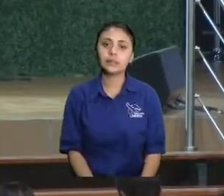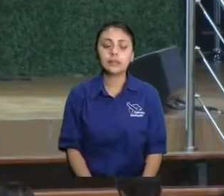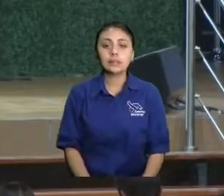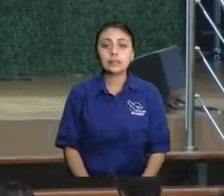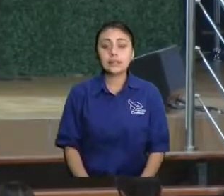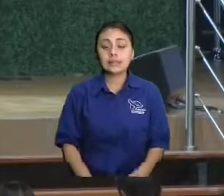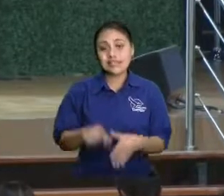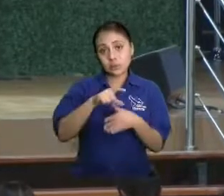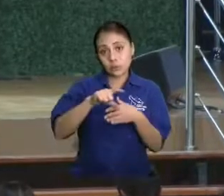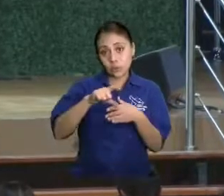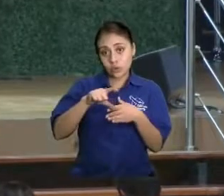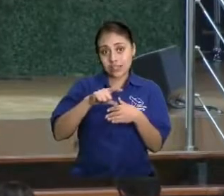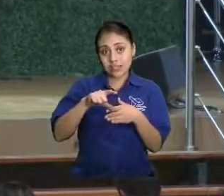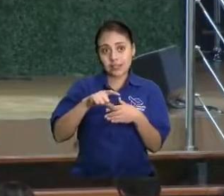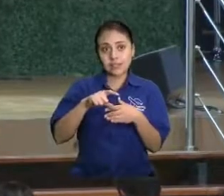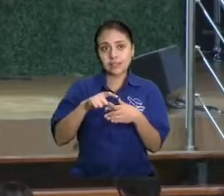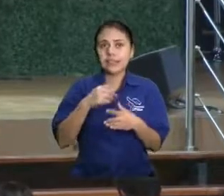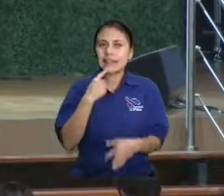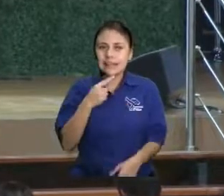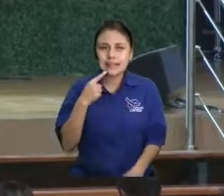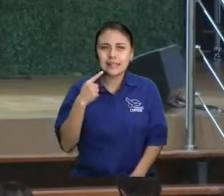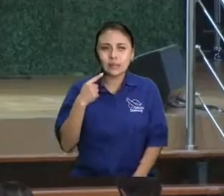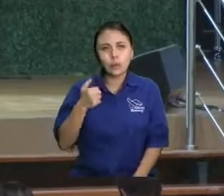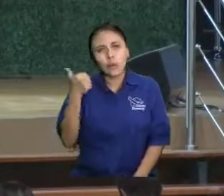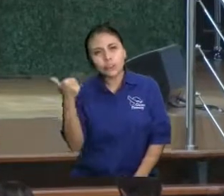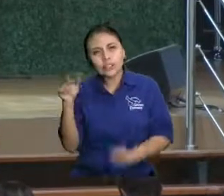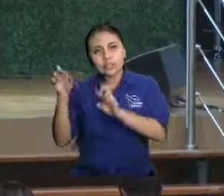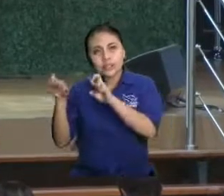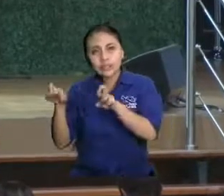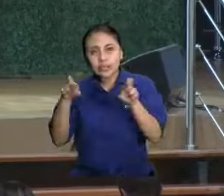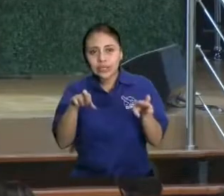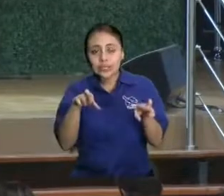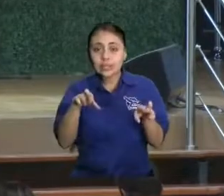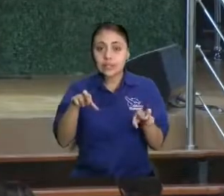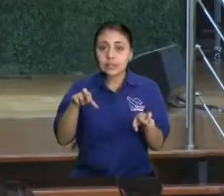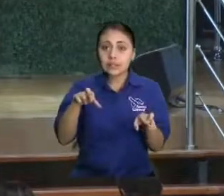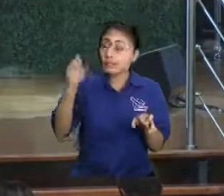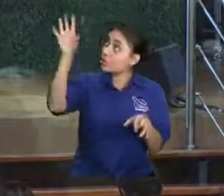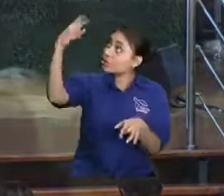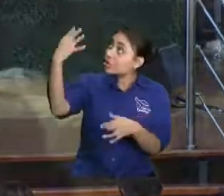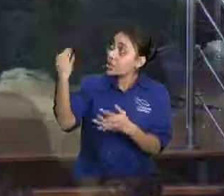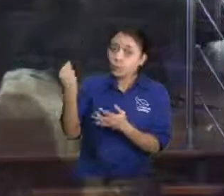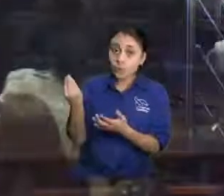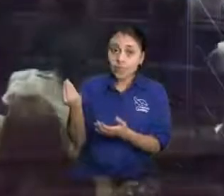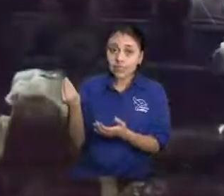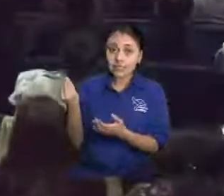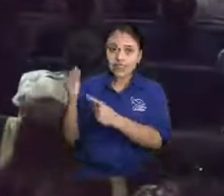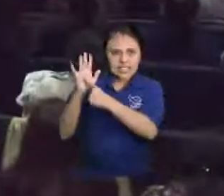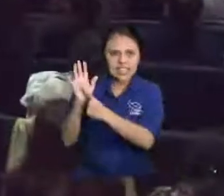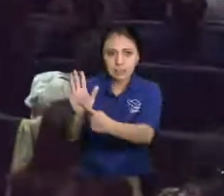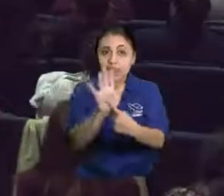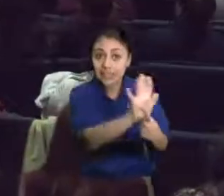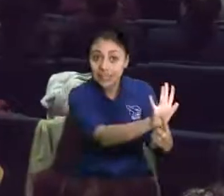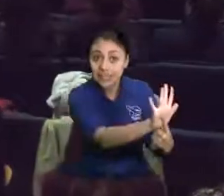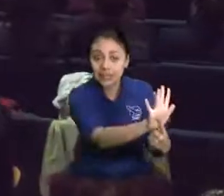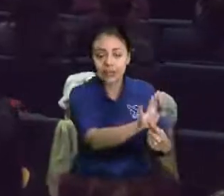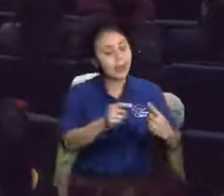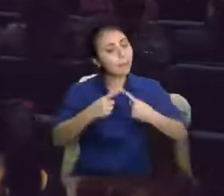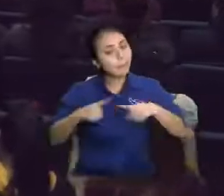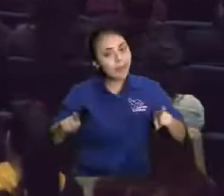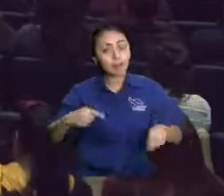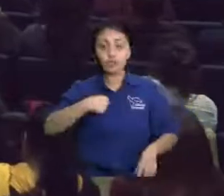son avivamientos que se presentan, ¿no? Yo creo que es un avivamiento que está presente y que nosotros